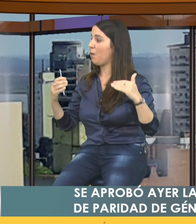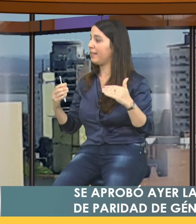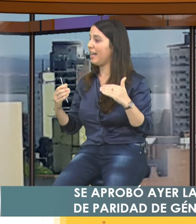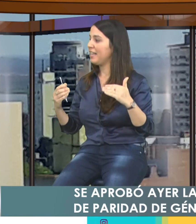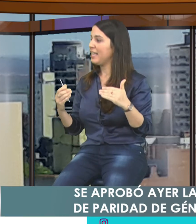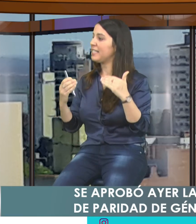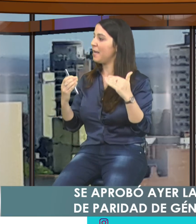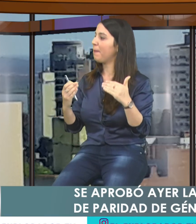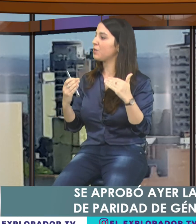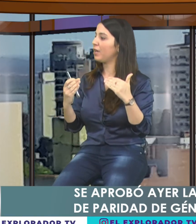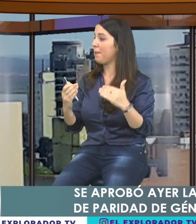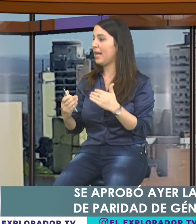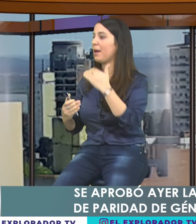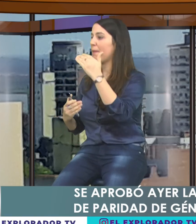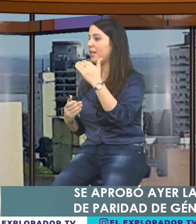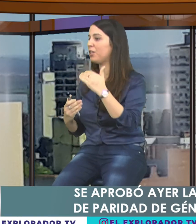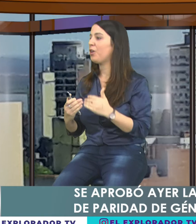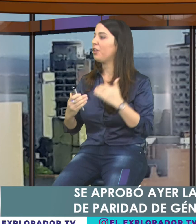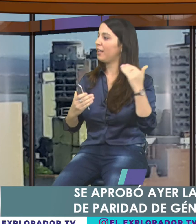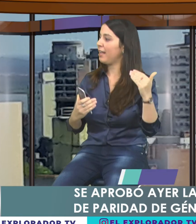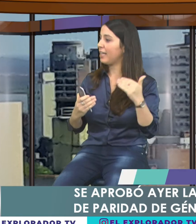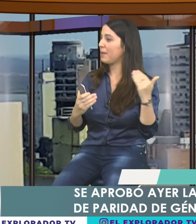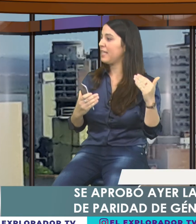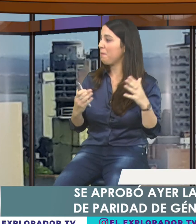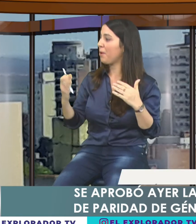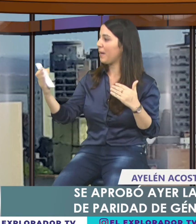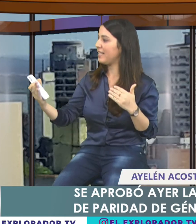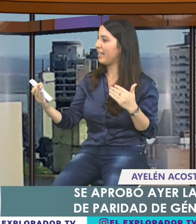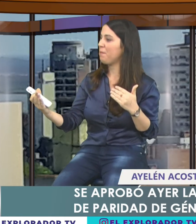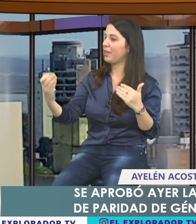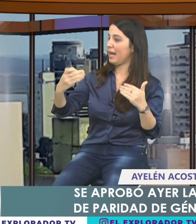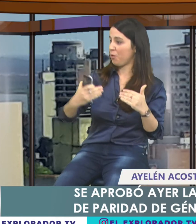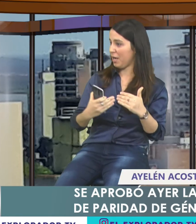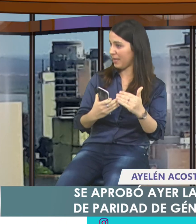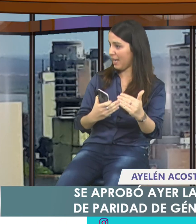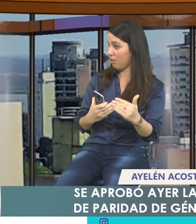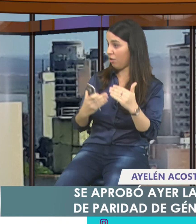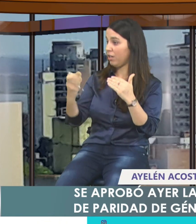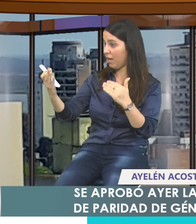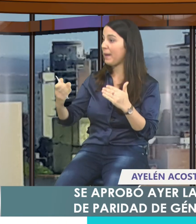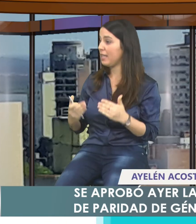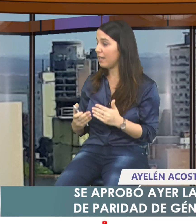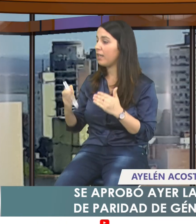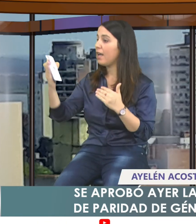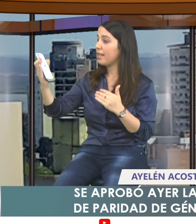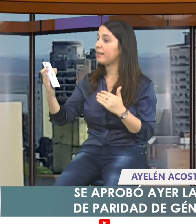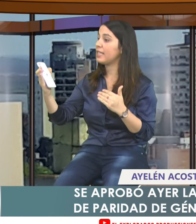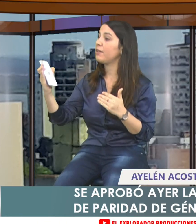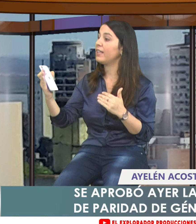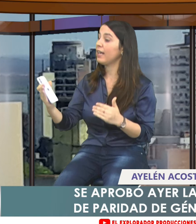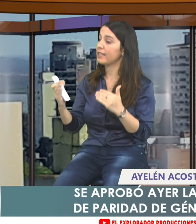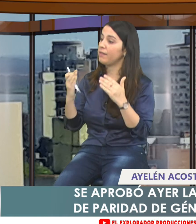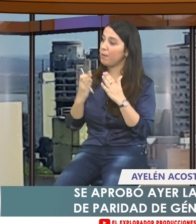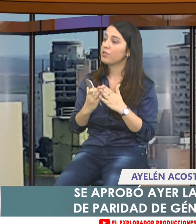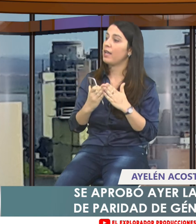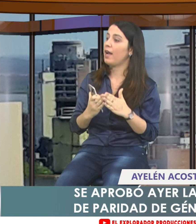de igualdad y siempre surge la palabra mérito, idoneidad y capacidad, pero pareciera que es porque la mujer va hacia esto. Y no, la paridad no.